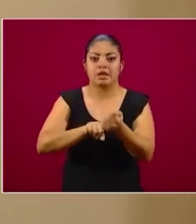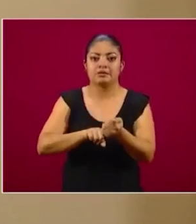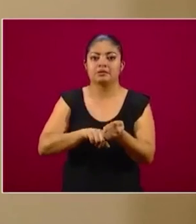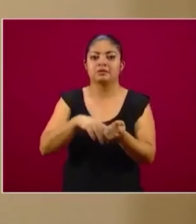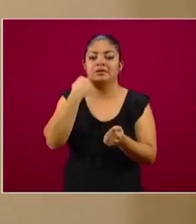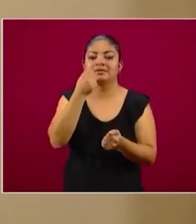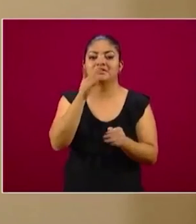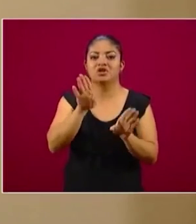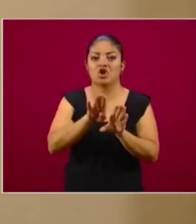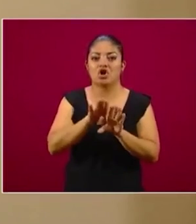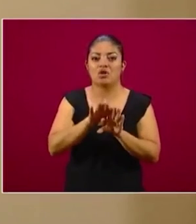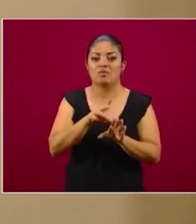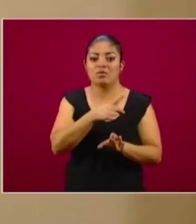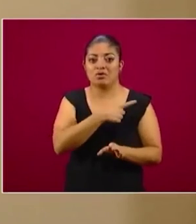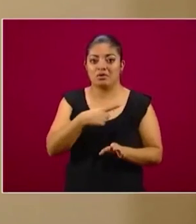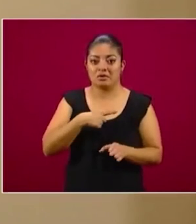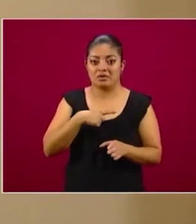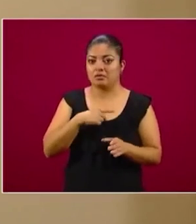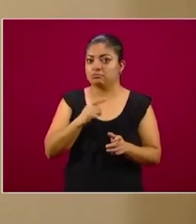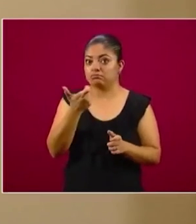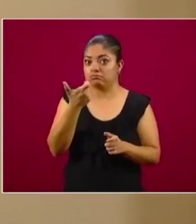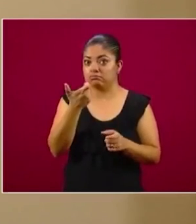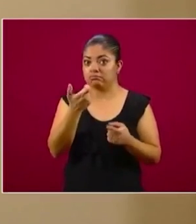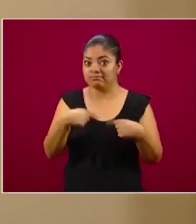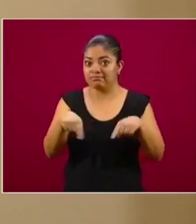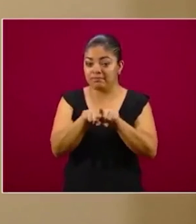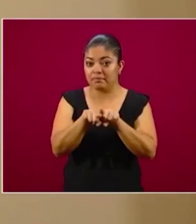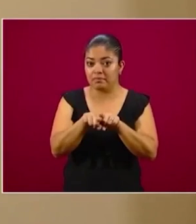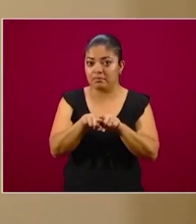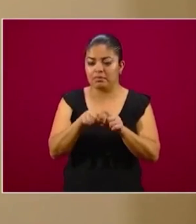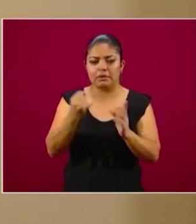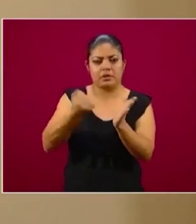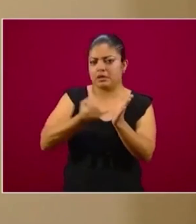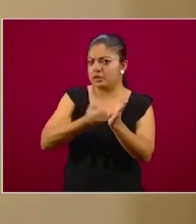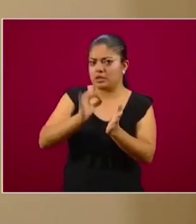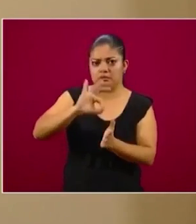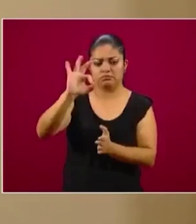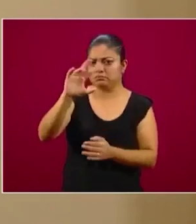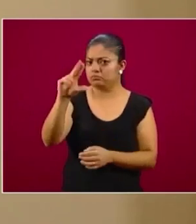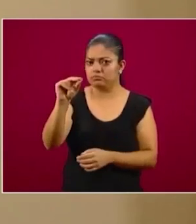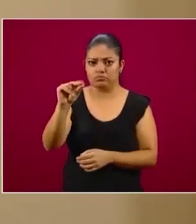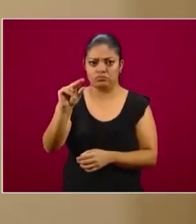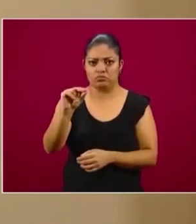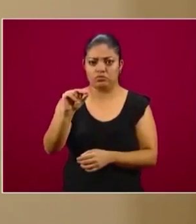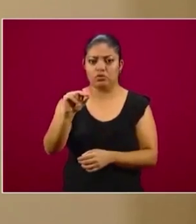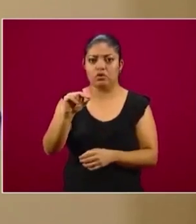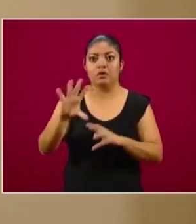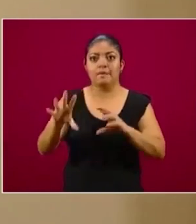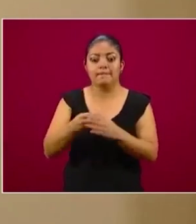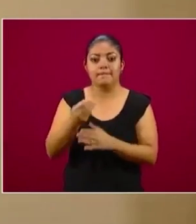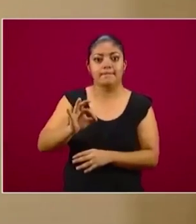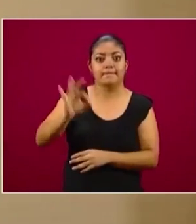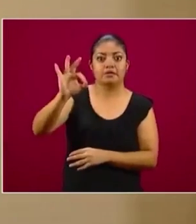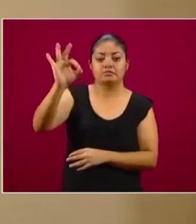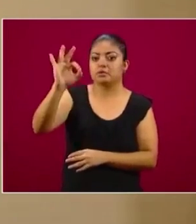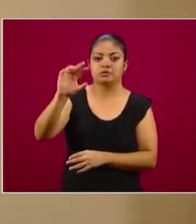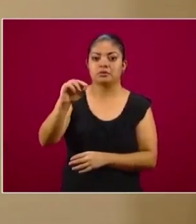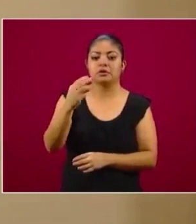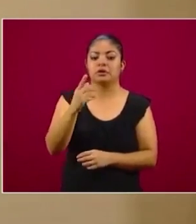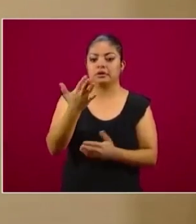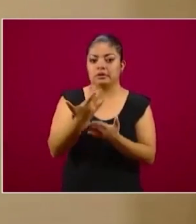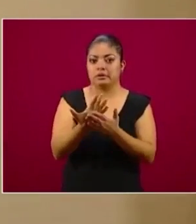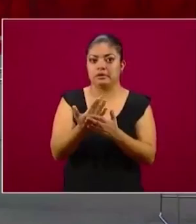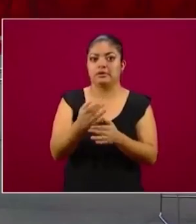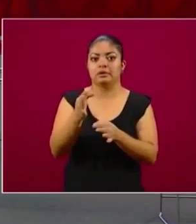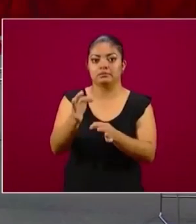congela el saldo que traen, no se cobran intereses, no se devengan intereses en ese periodo y se reactiva 3 meses después